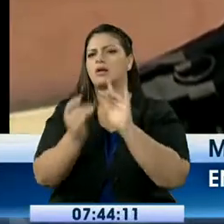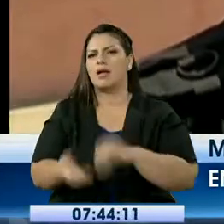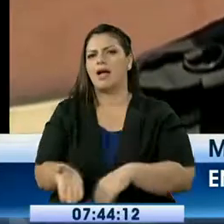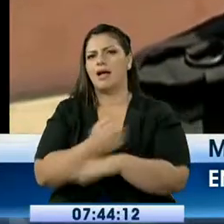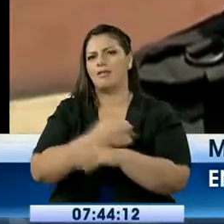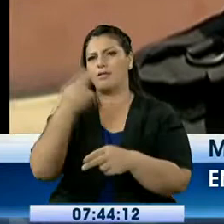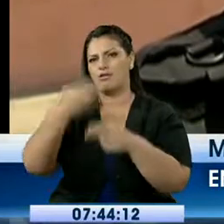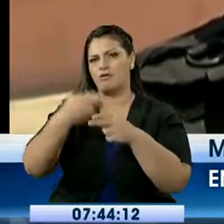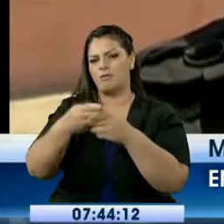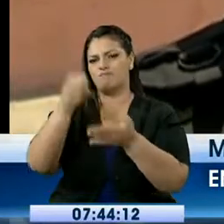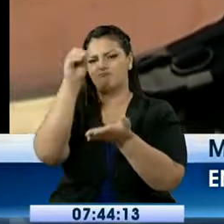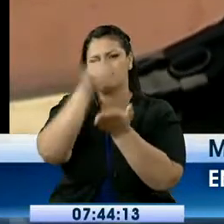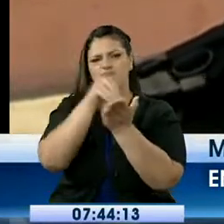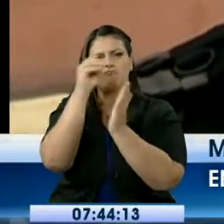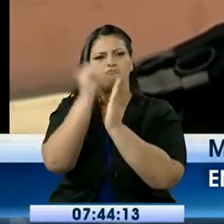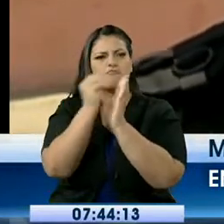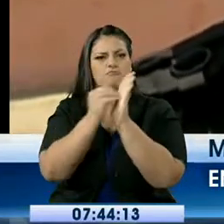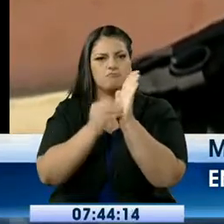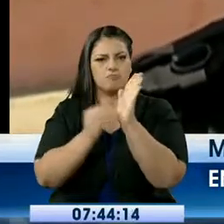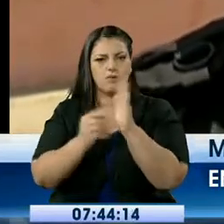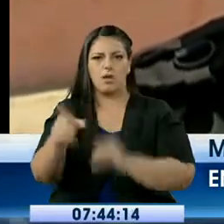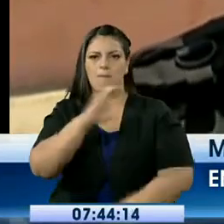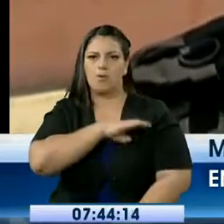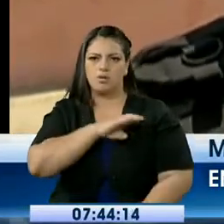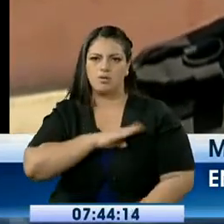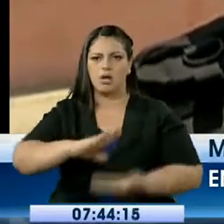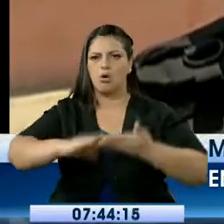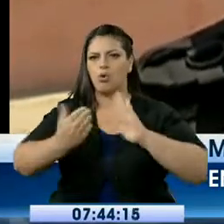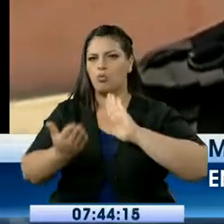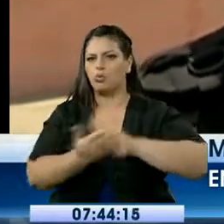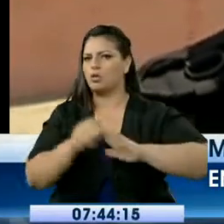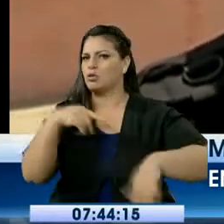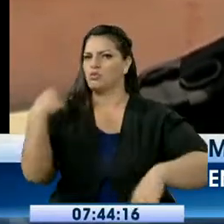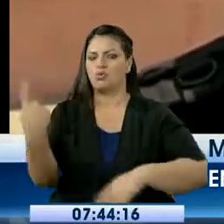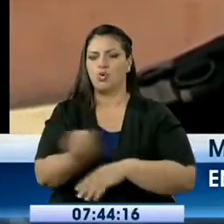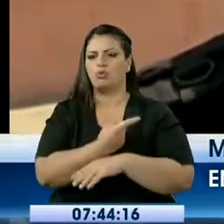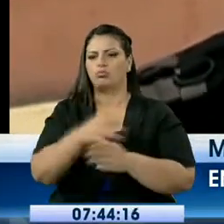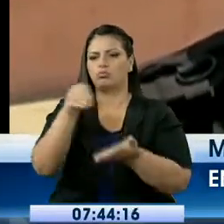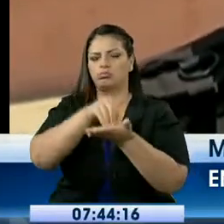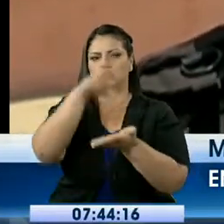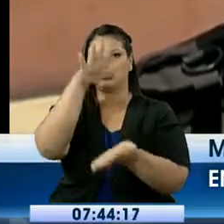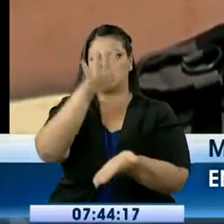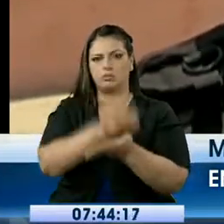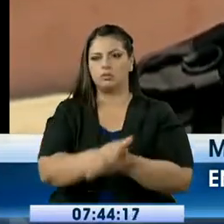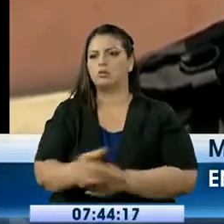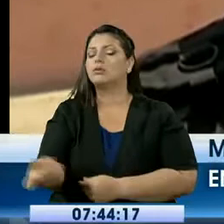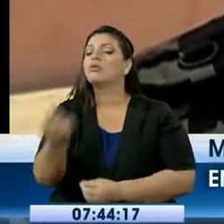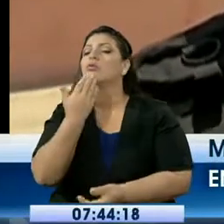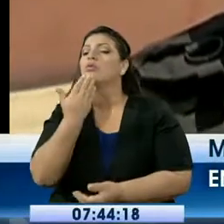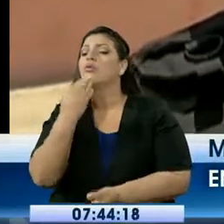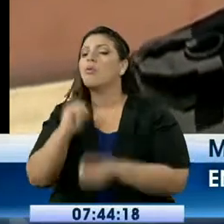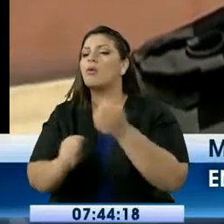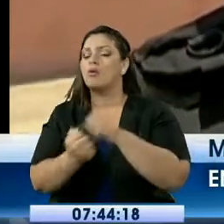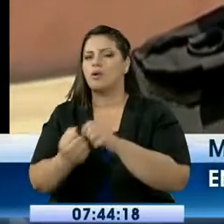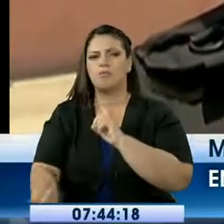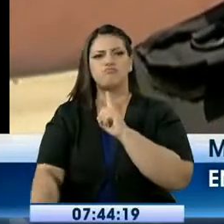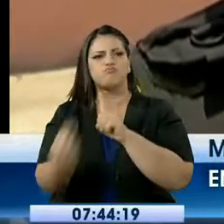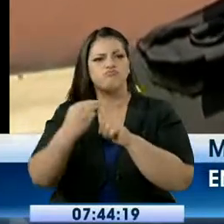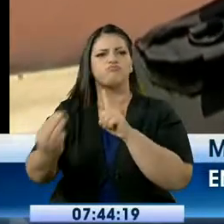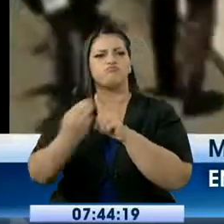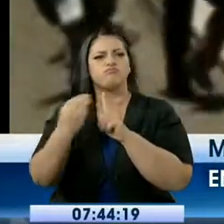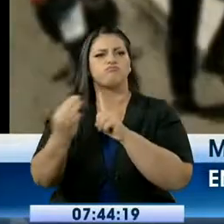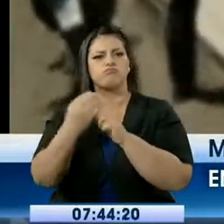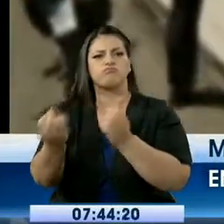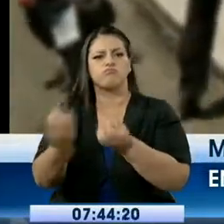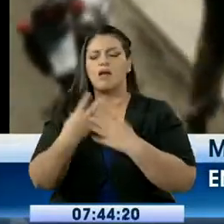servidores policiales del sector y la ciudadanía como comunidad. Entonces, ellos van a exponer sus novedades, sus inquietudes, y nosotros damos una solución a lo que ellos